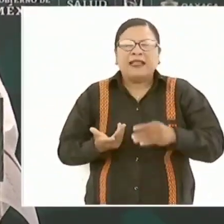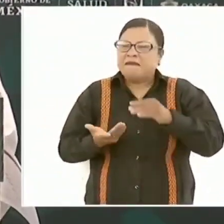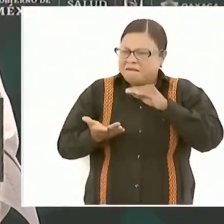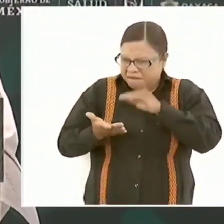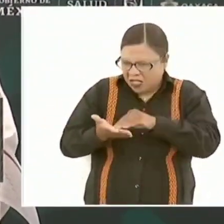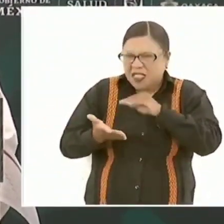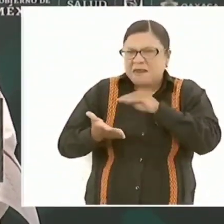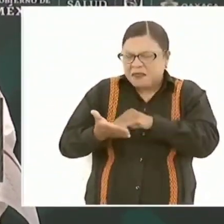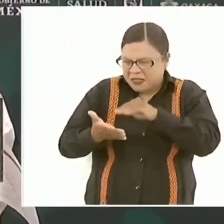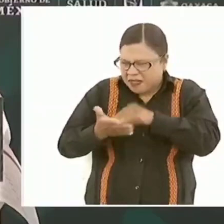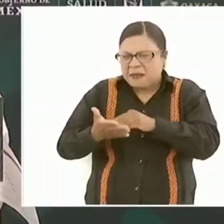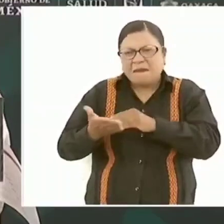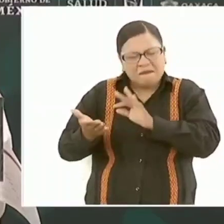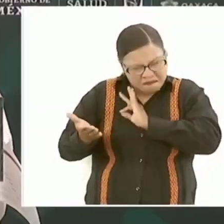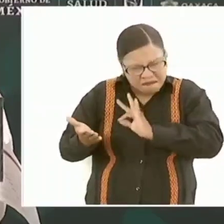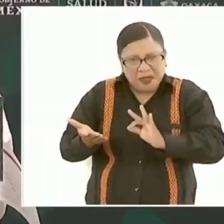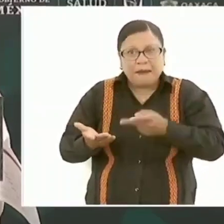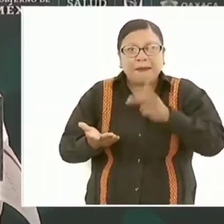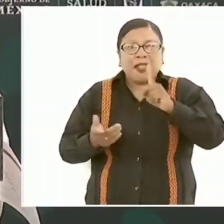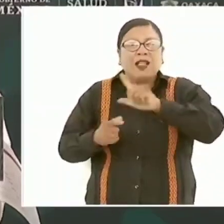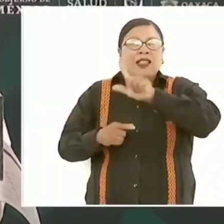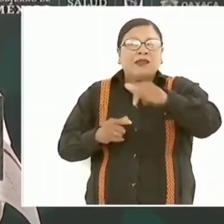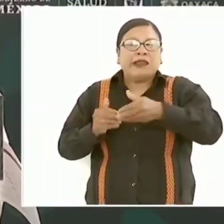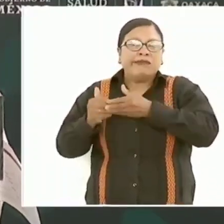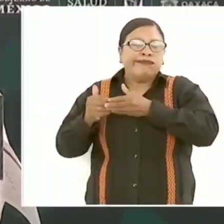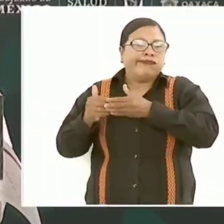pero pasó el tiempo,